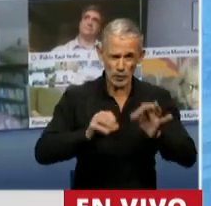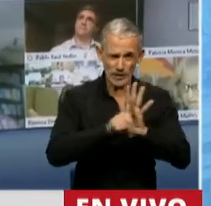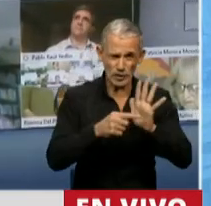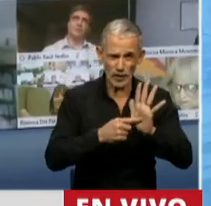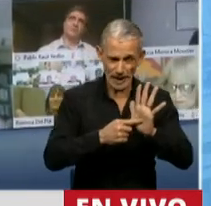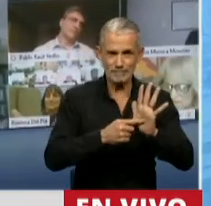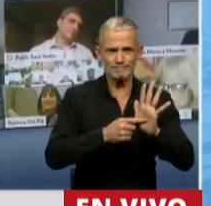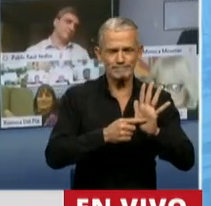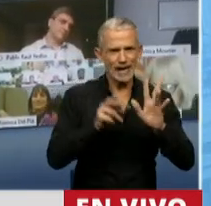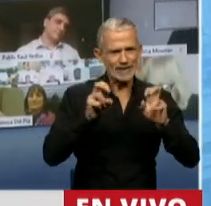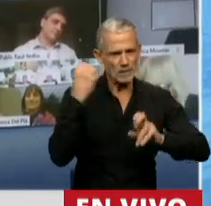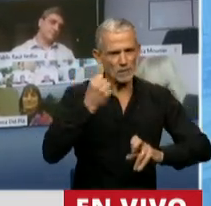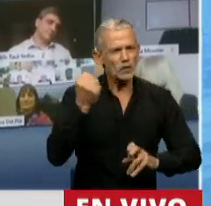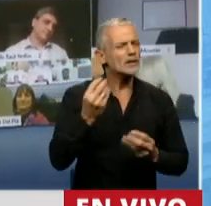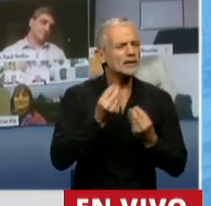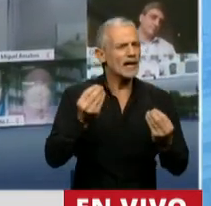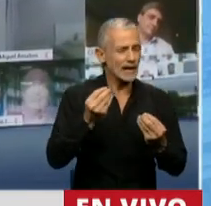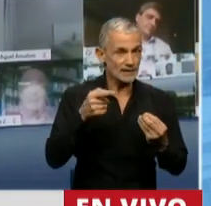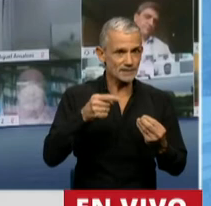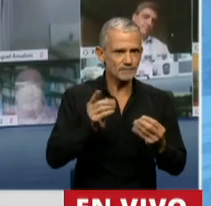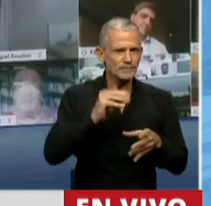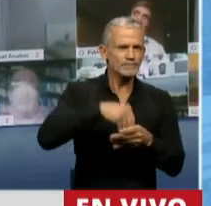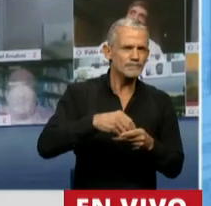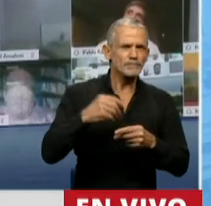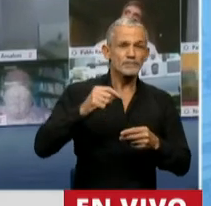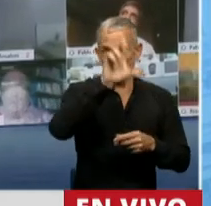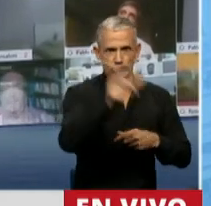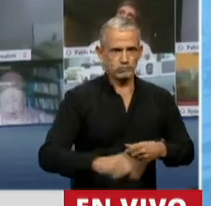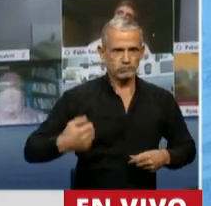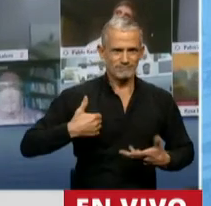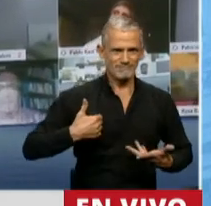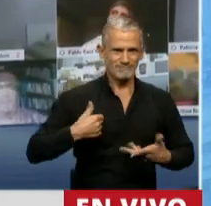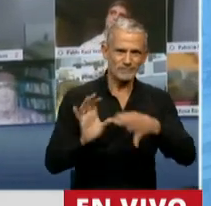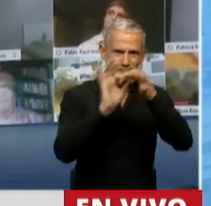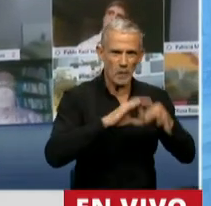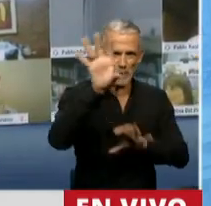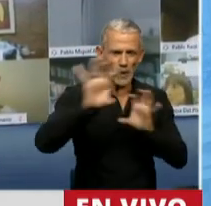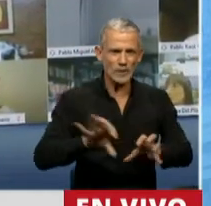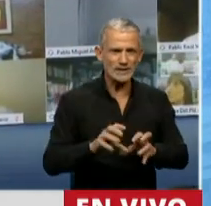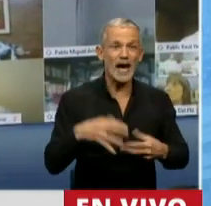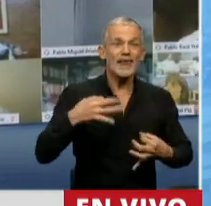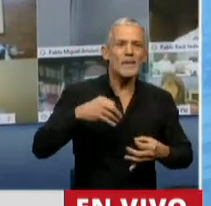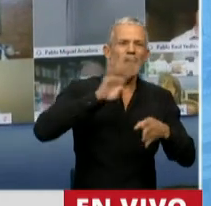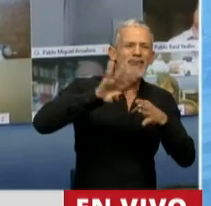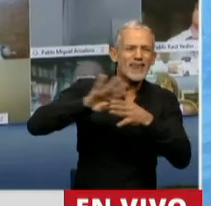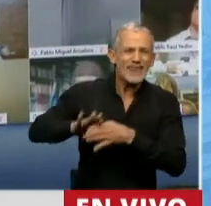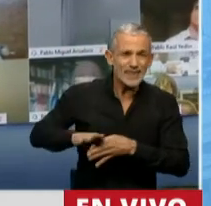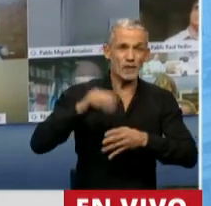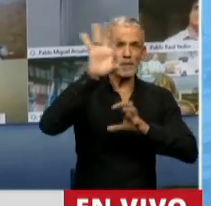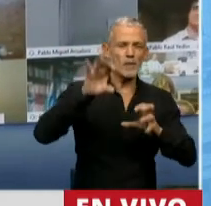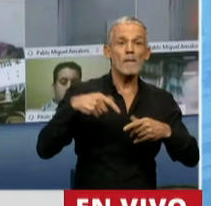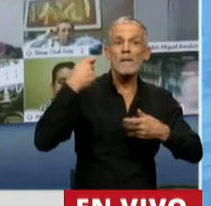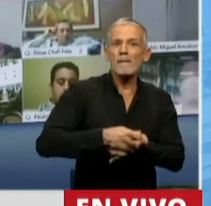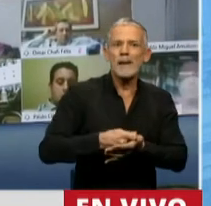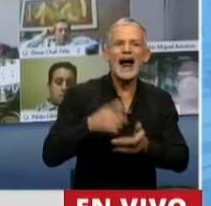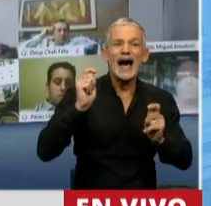señalar, sí, un tema, involucra el federalismo. ¿Por qué? Porque es un compromiso de pago de obligaciones para con todos los jubilados y